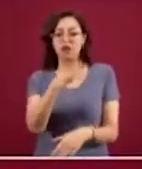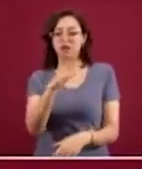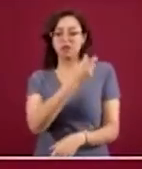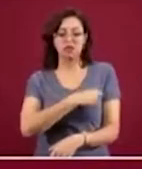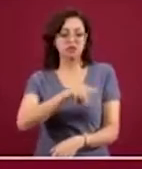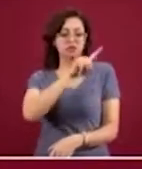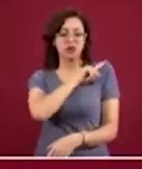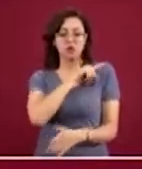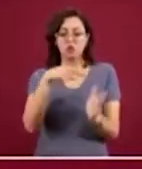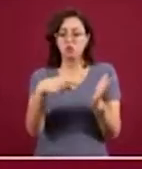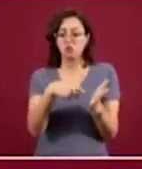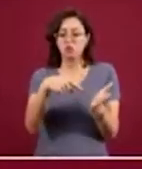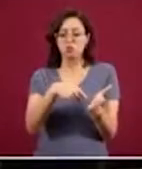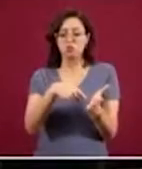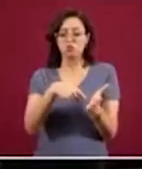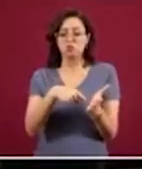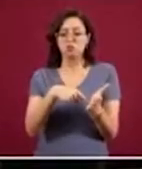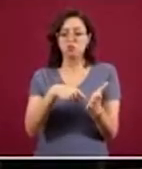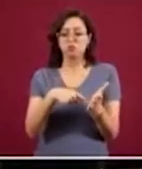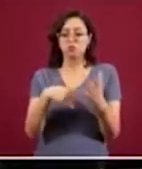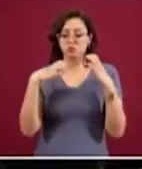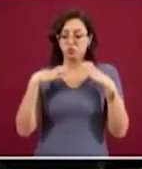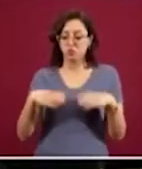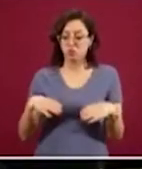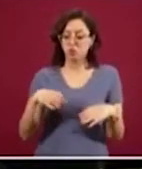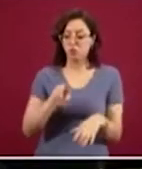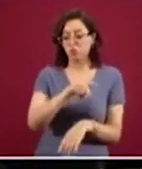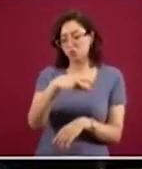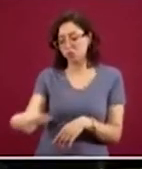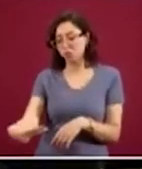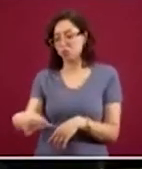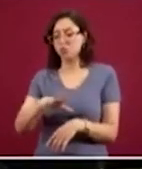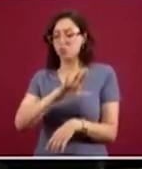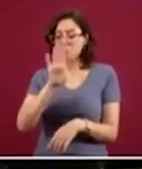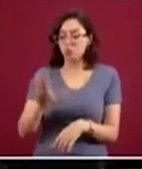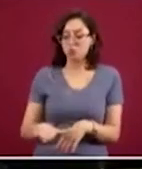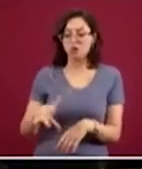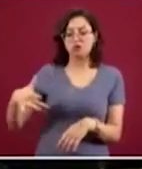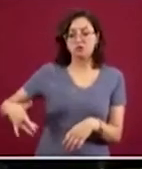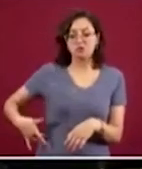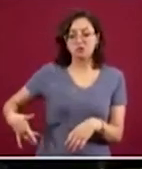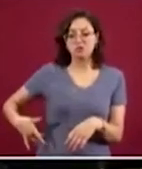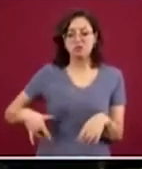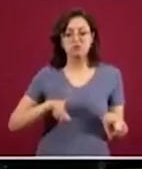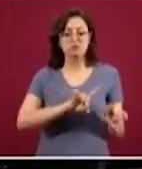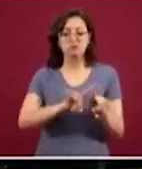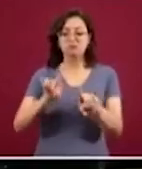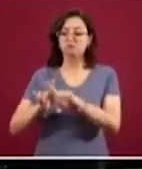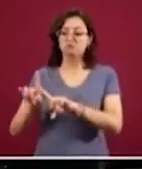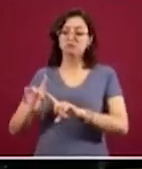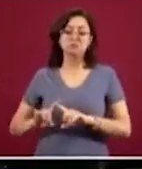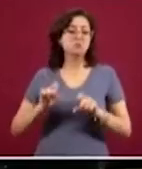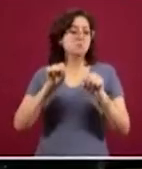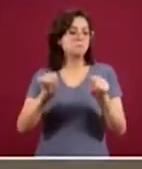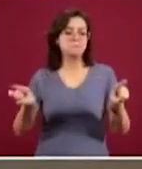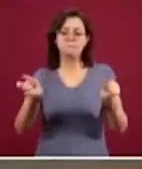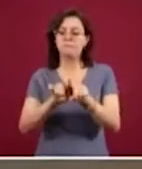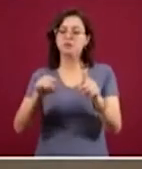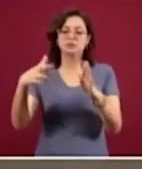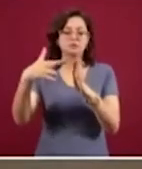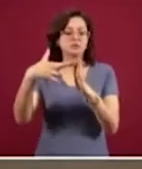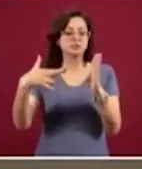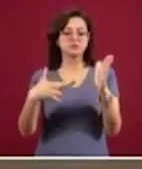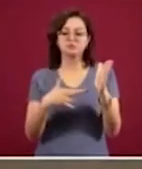disposición de cadáveres de tejidos y órganos se aplican en este caso